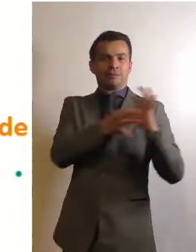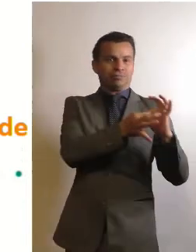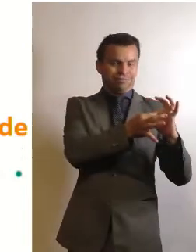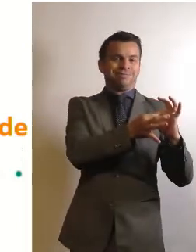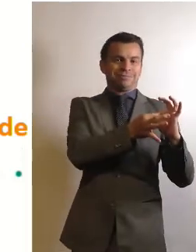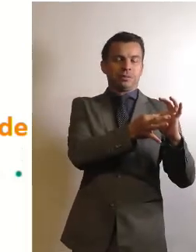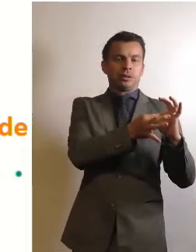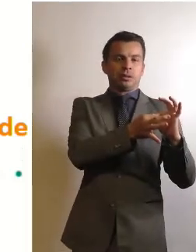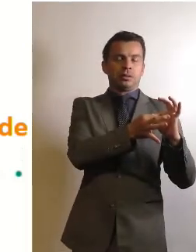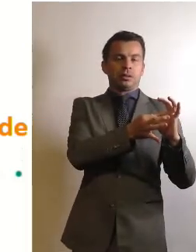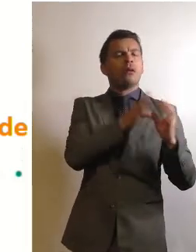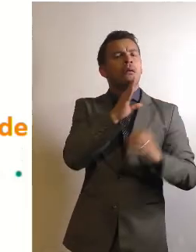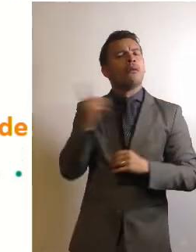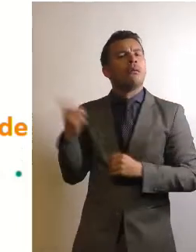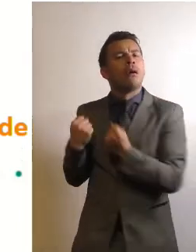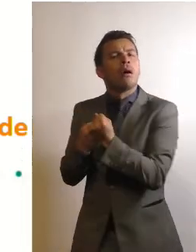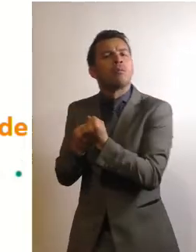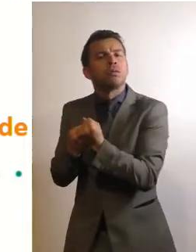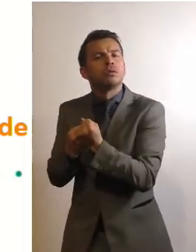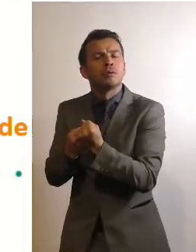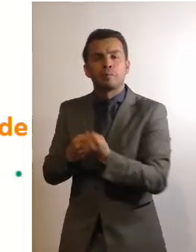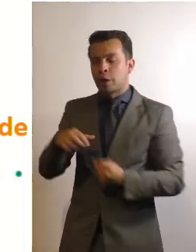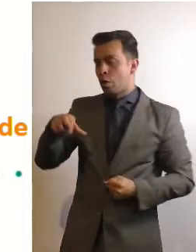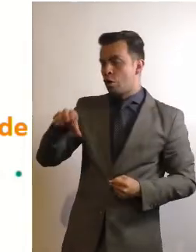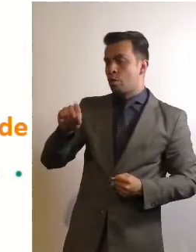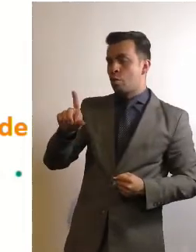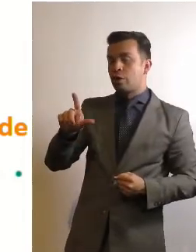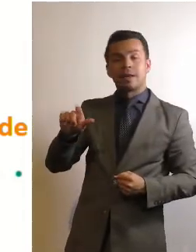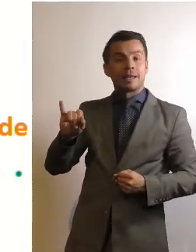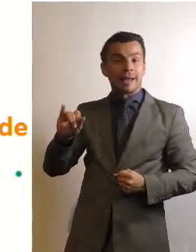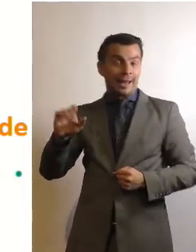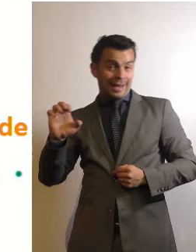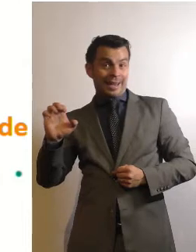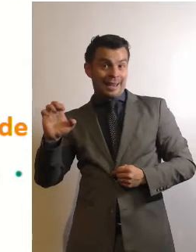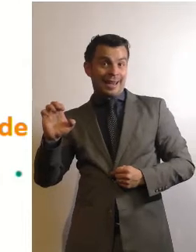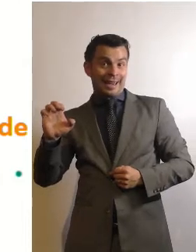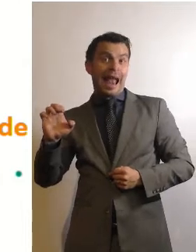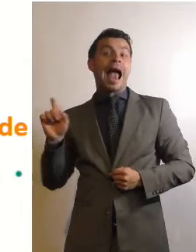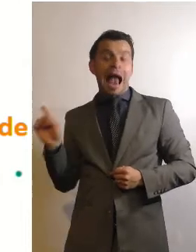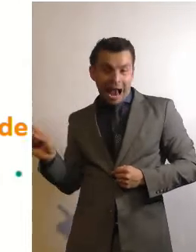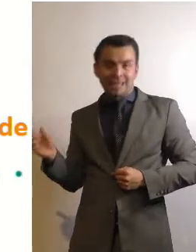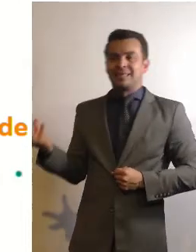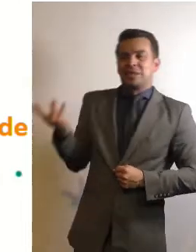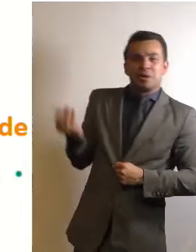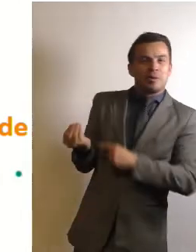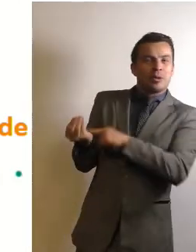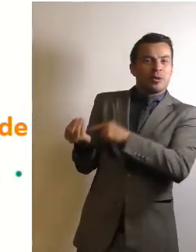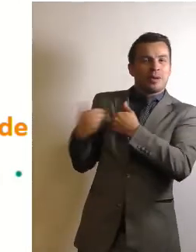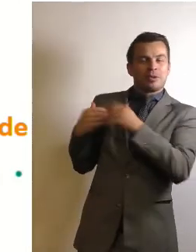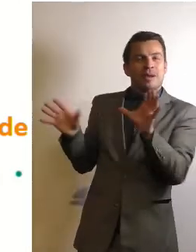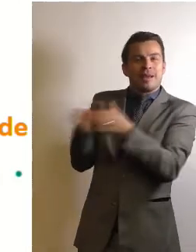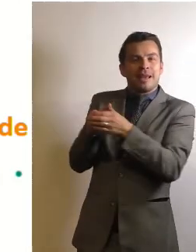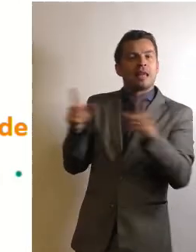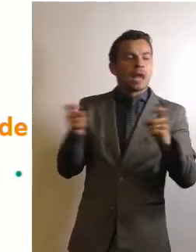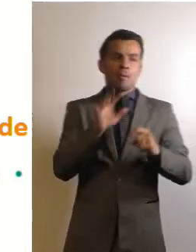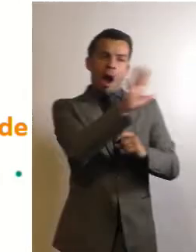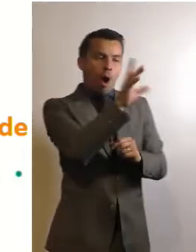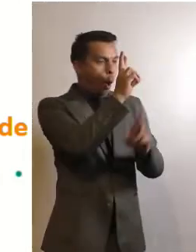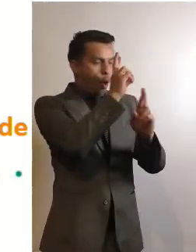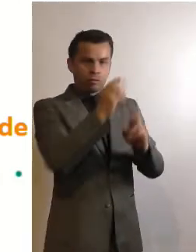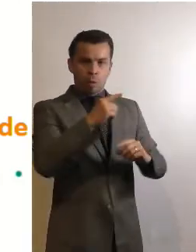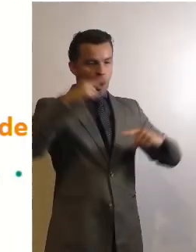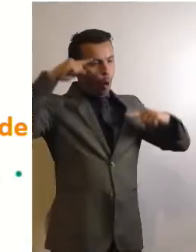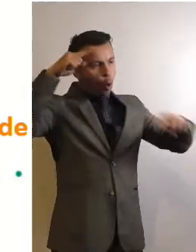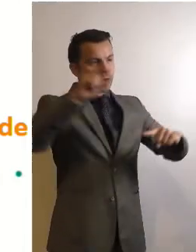la OLIE, que es donde desarrollamos todo lo de propiedad intelectual, que se